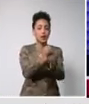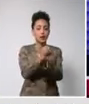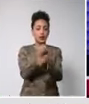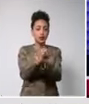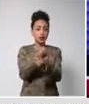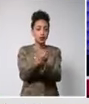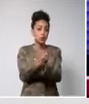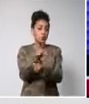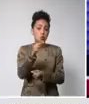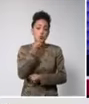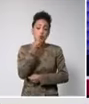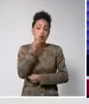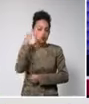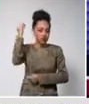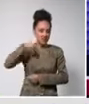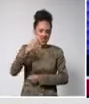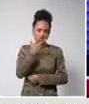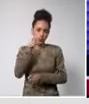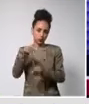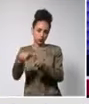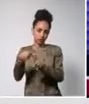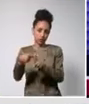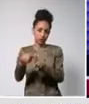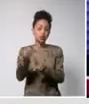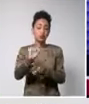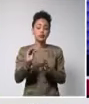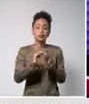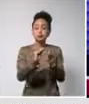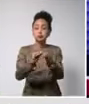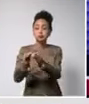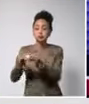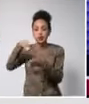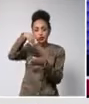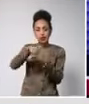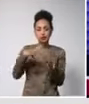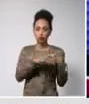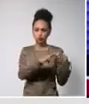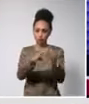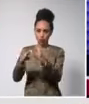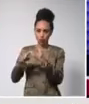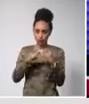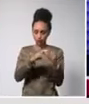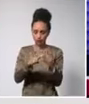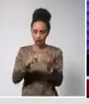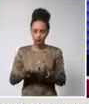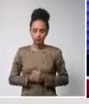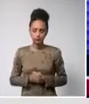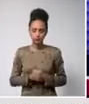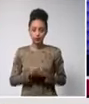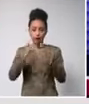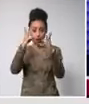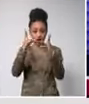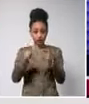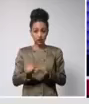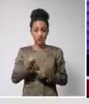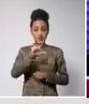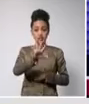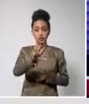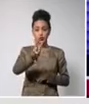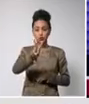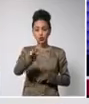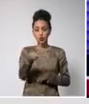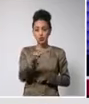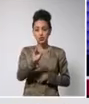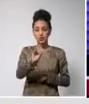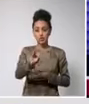hubieran detectado y estarían transmitiendo en la comunidad. En el acumulado, el 52,7%